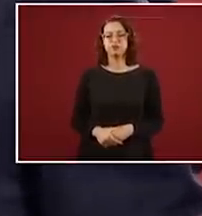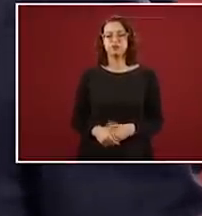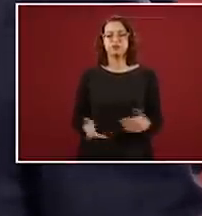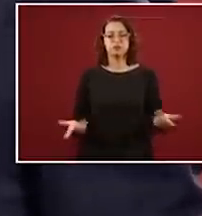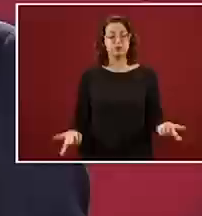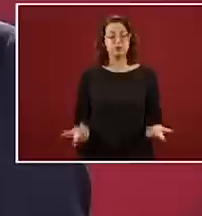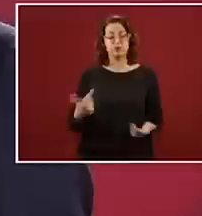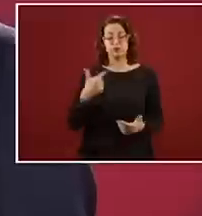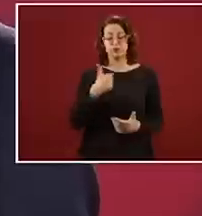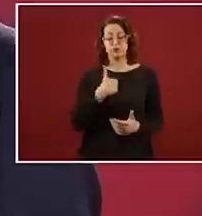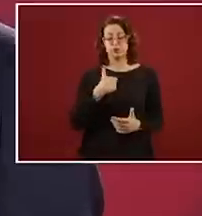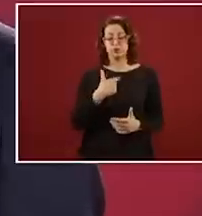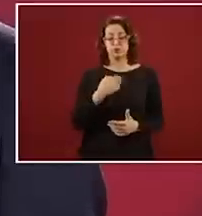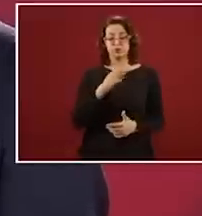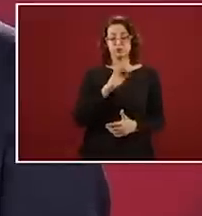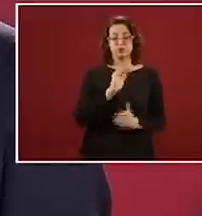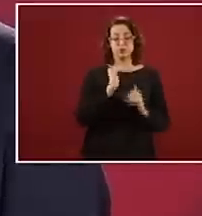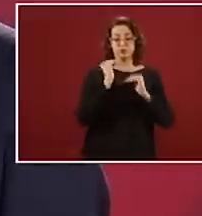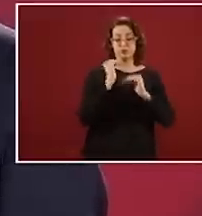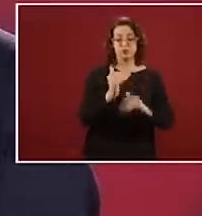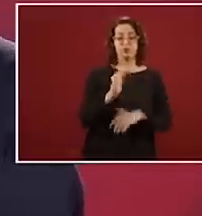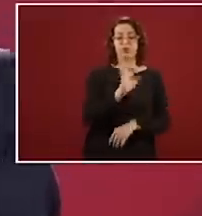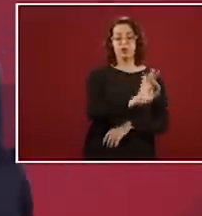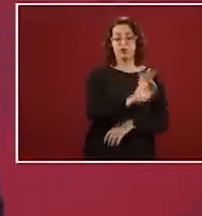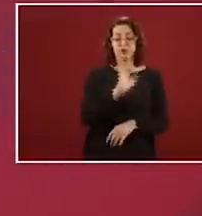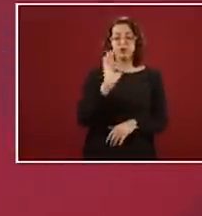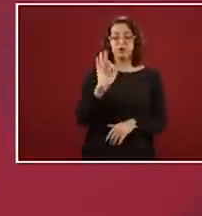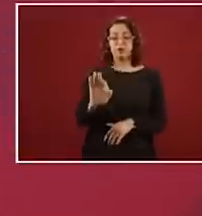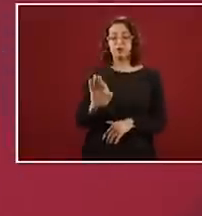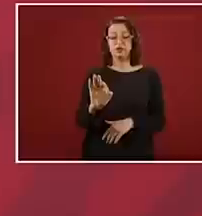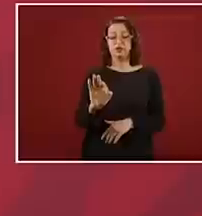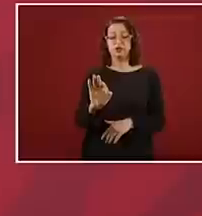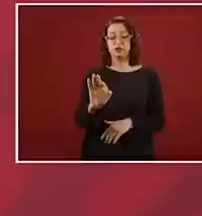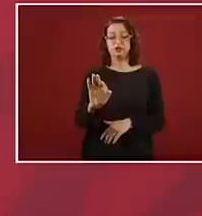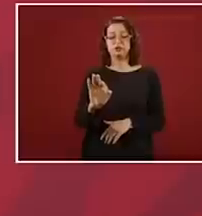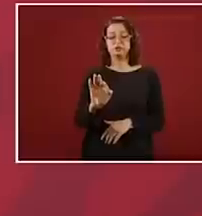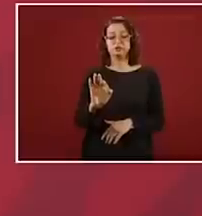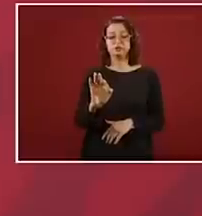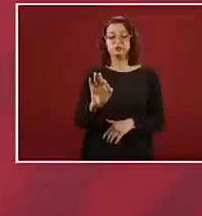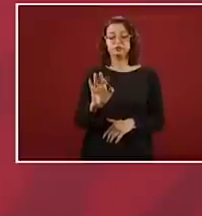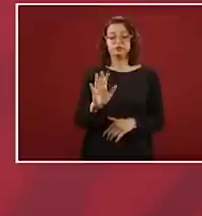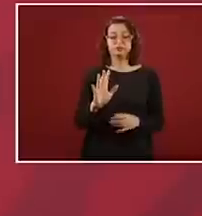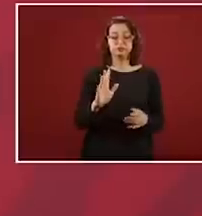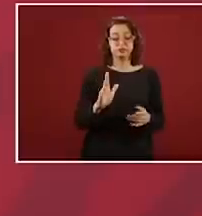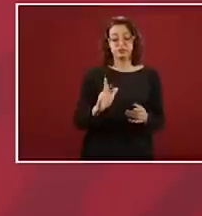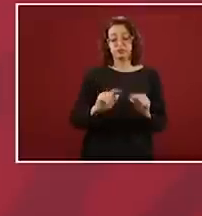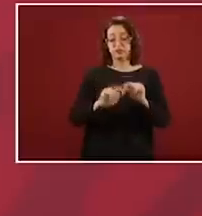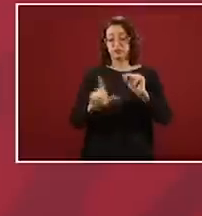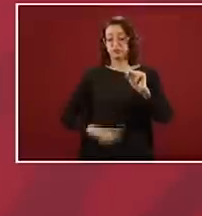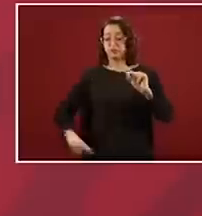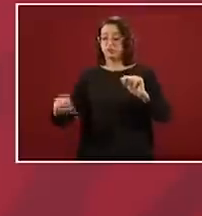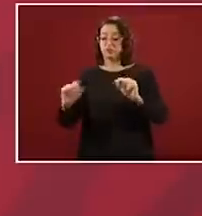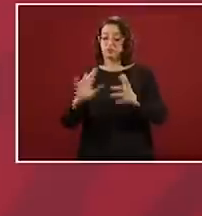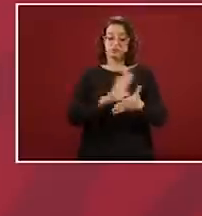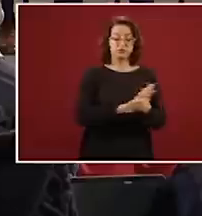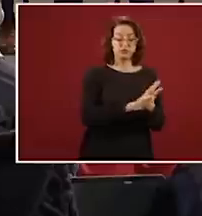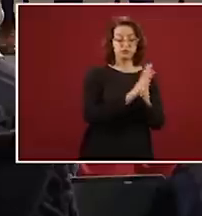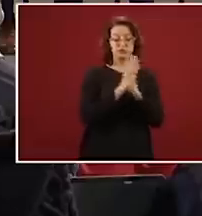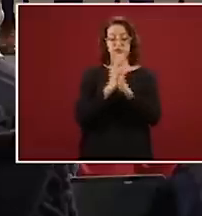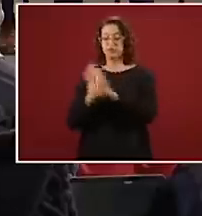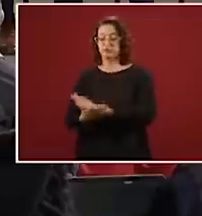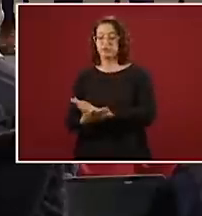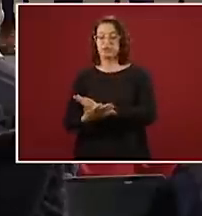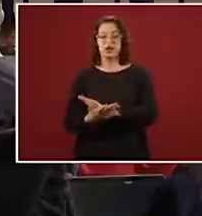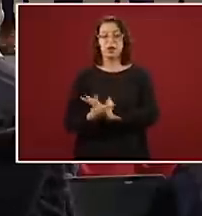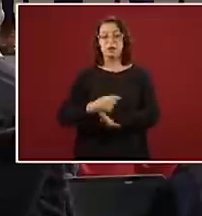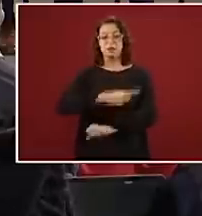fecha para el término de la transición el 1 de diciembre de